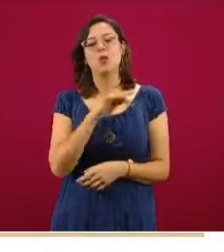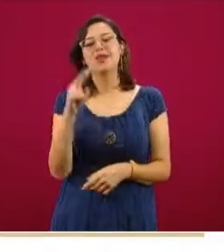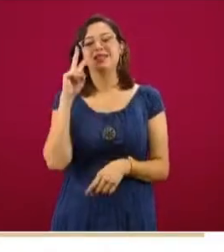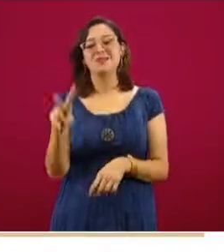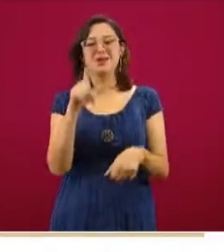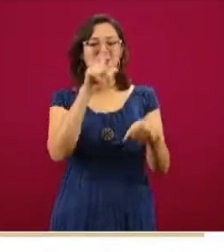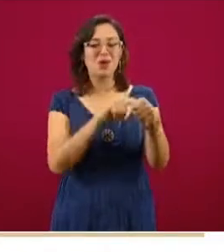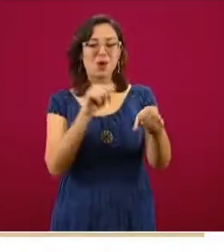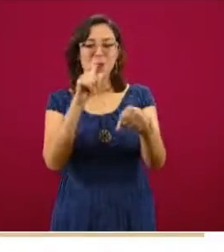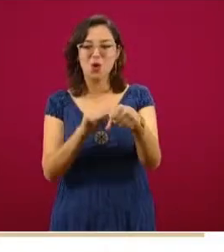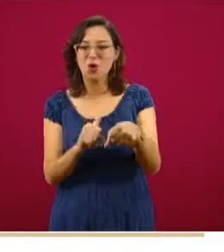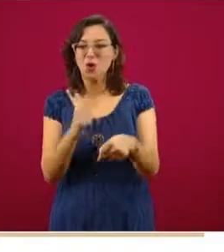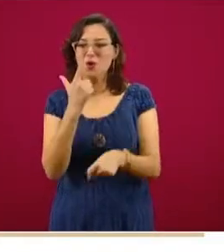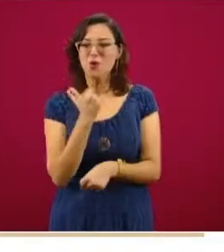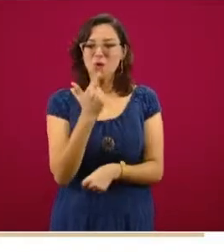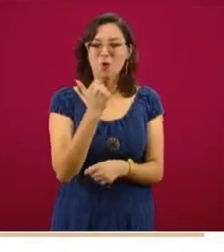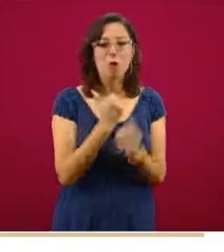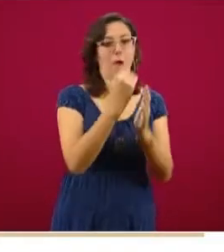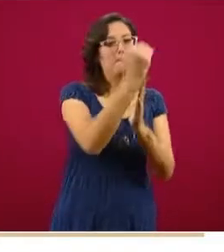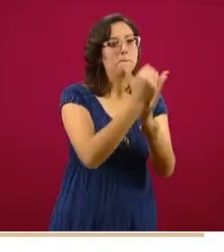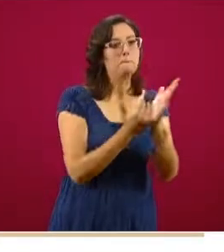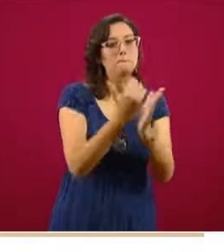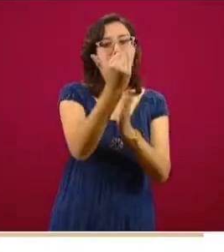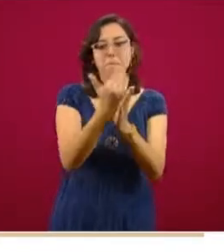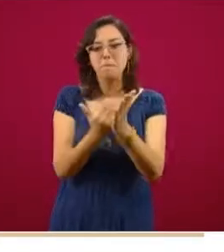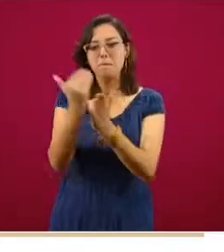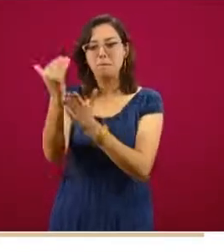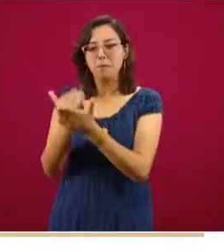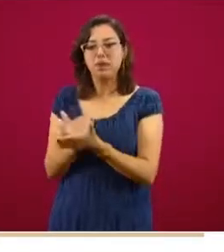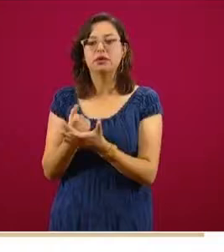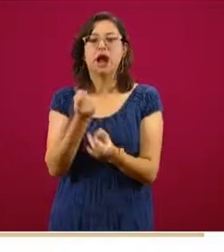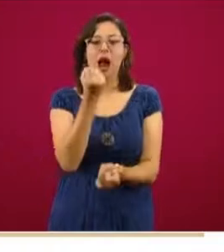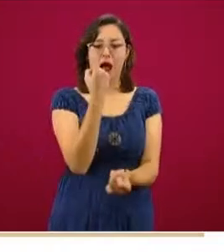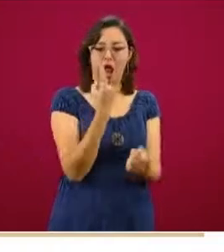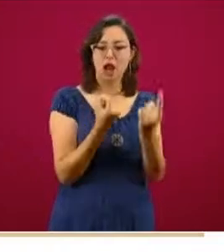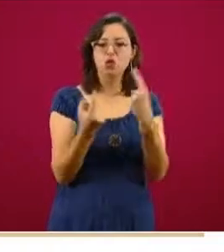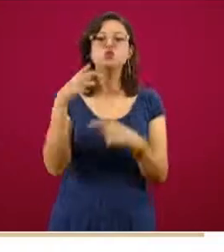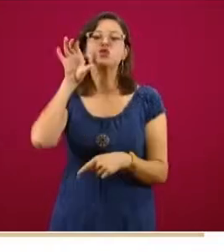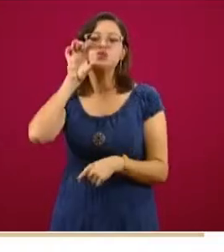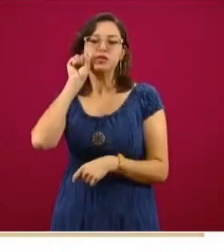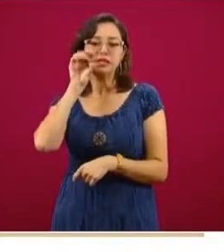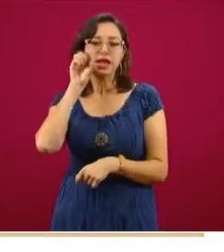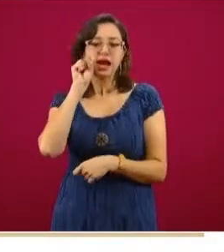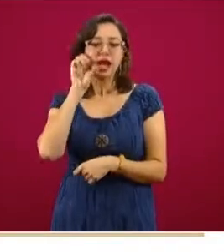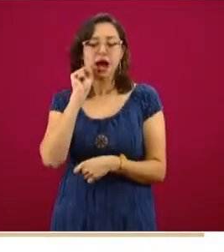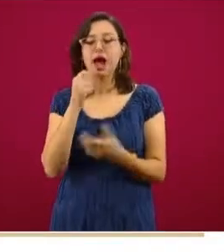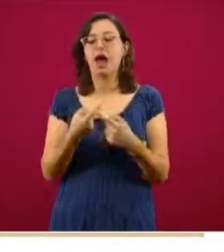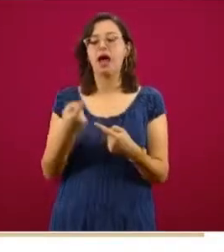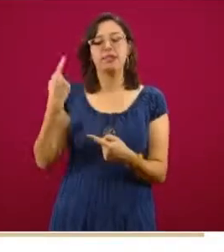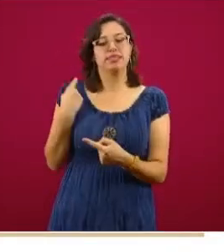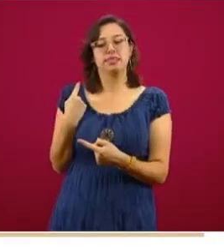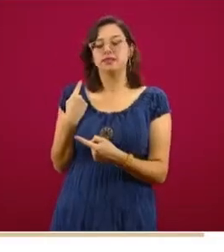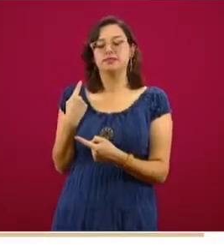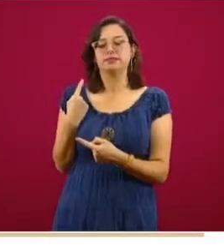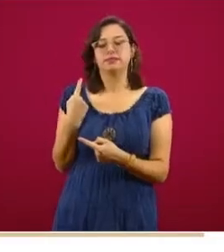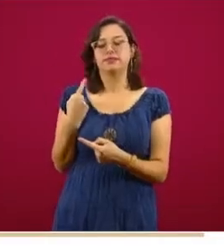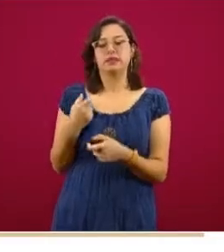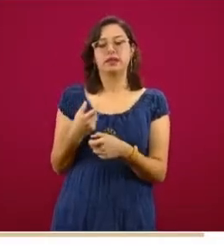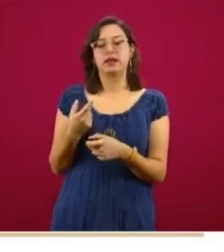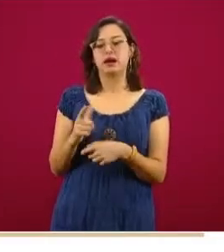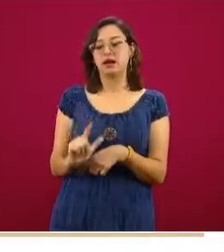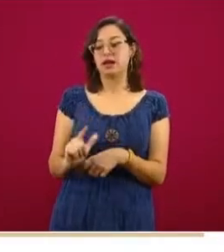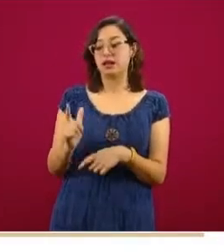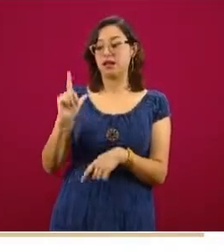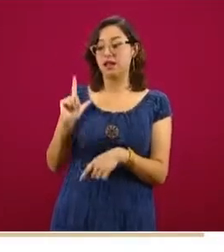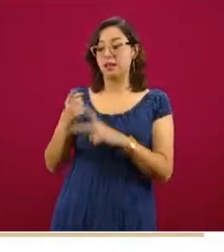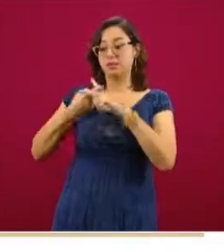estados en color rojo, son menos, vemos sí ya algunos varios naranjas que no los teníamos a principio de semana, pero en